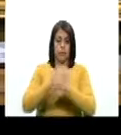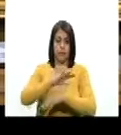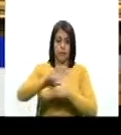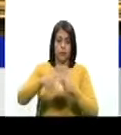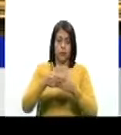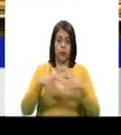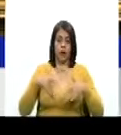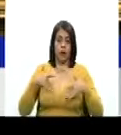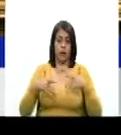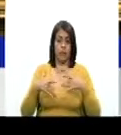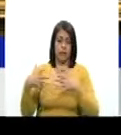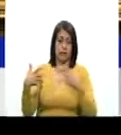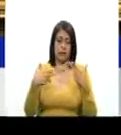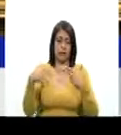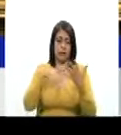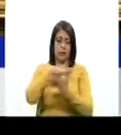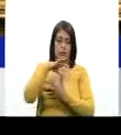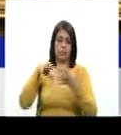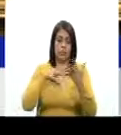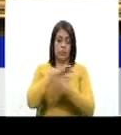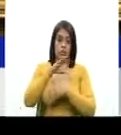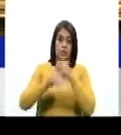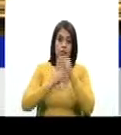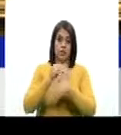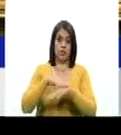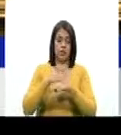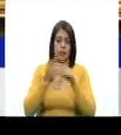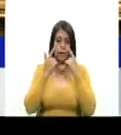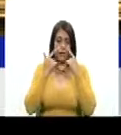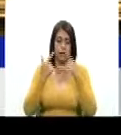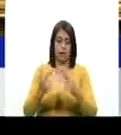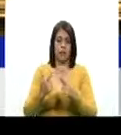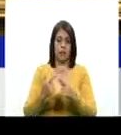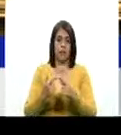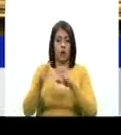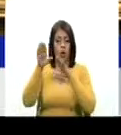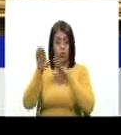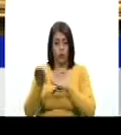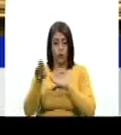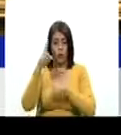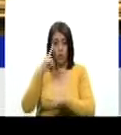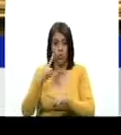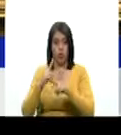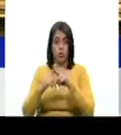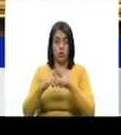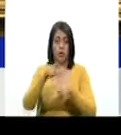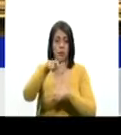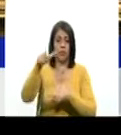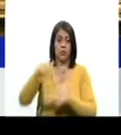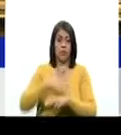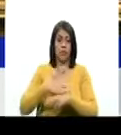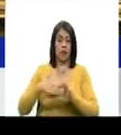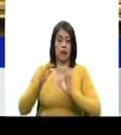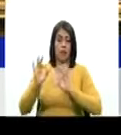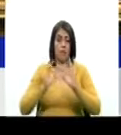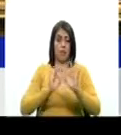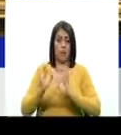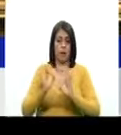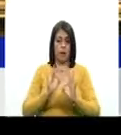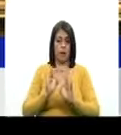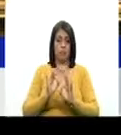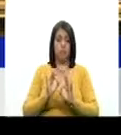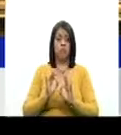estos eventos de violencia y en última instancia le rinden pleitesía a quienes han preparado en una